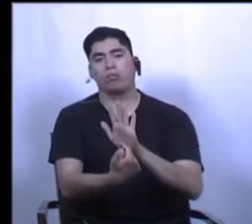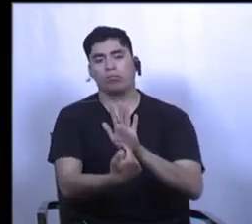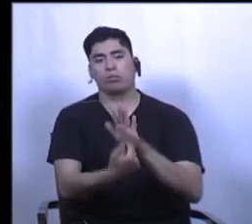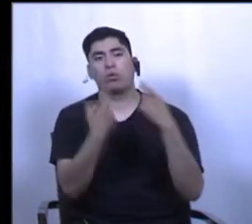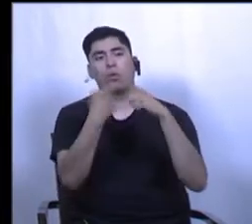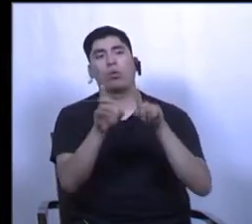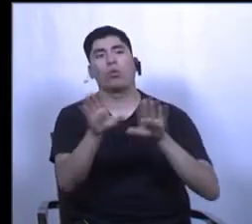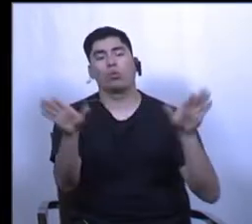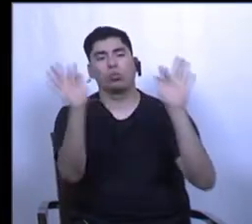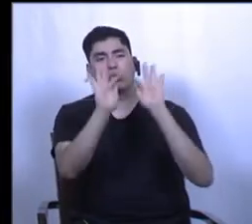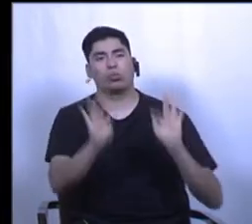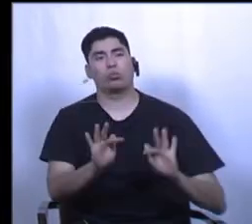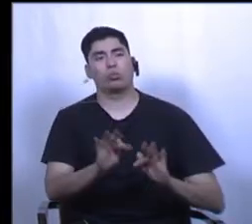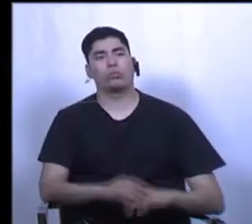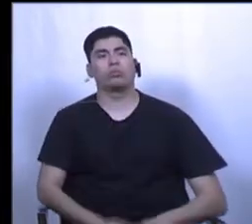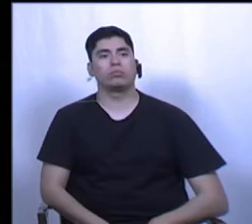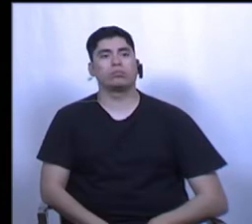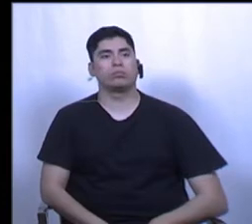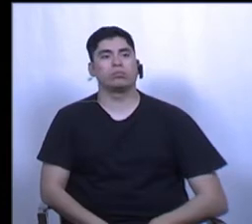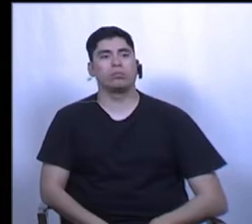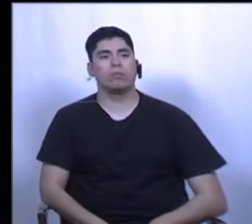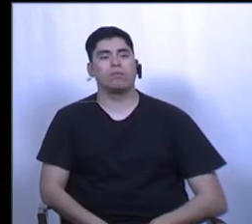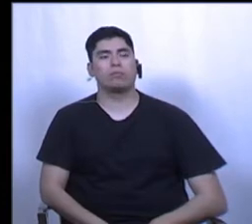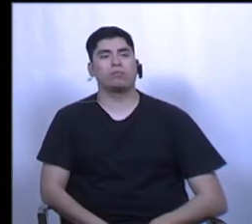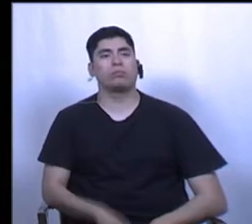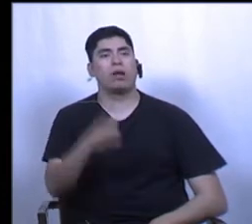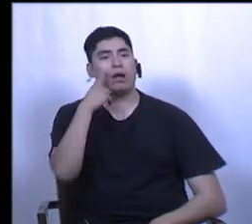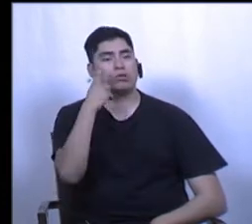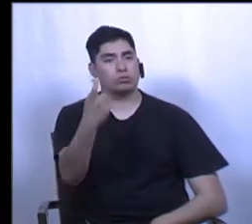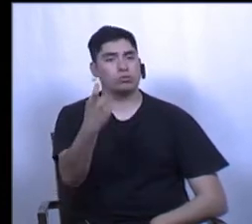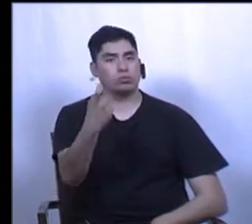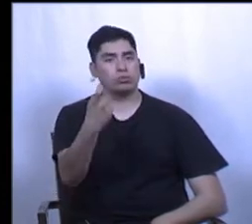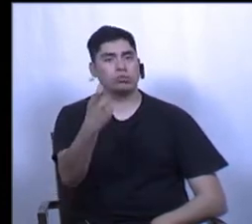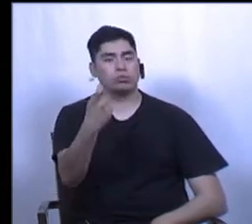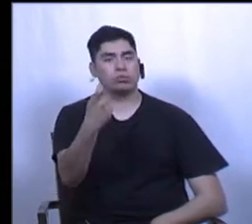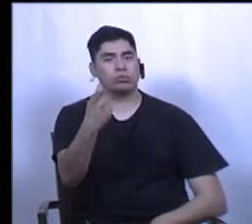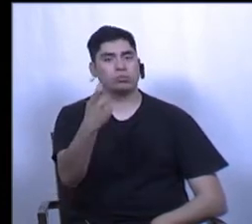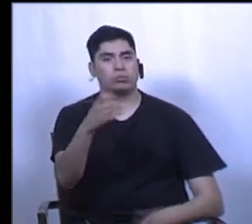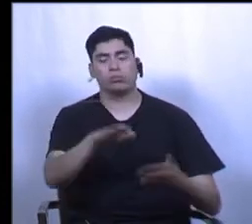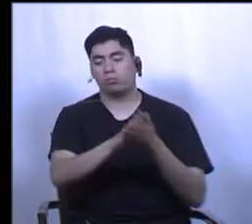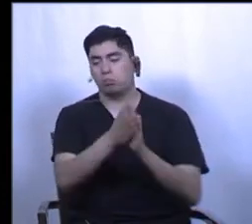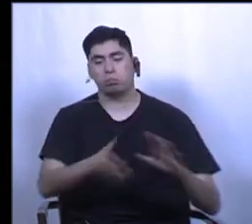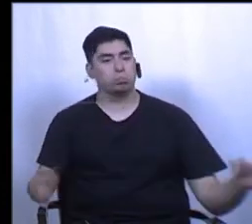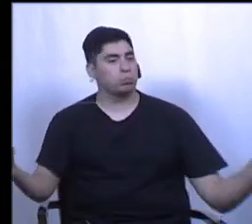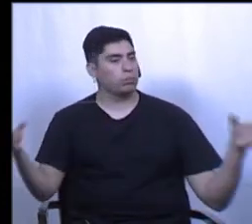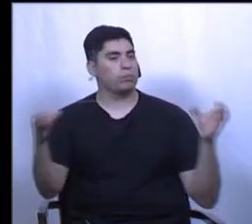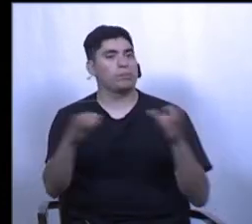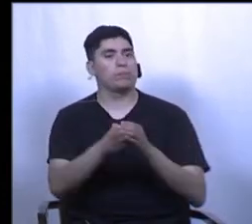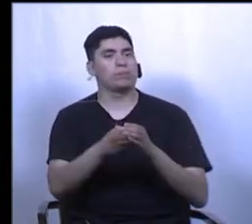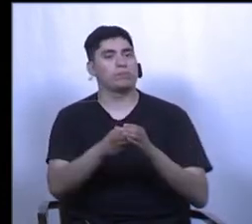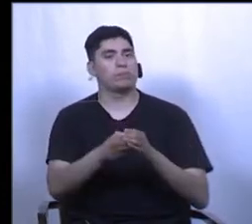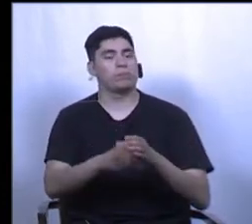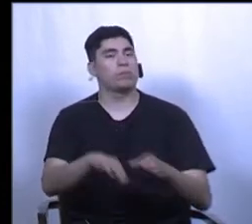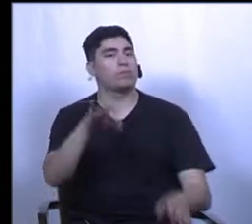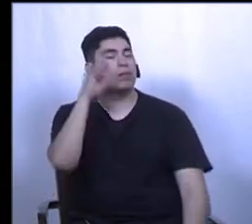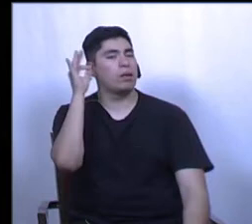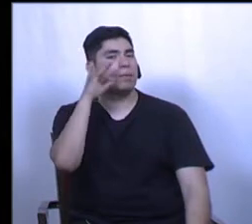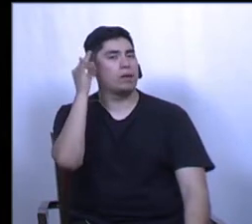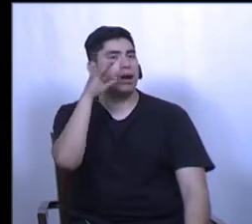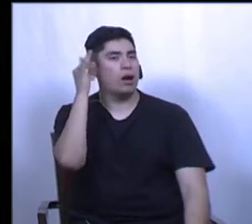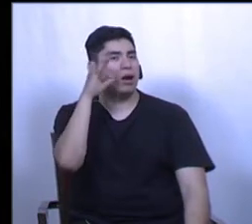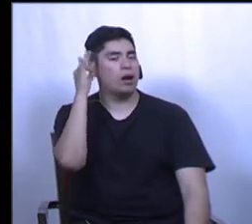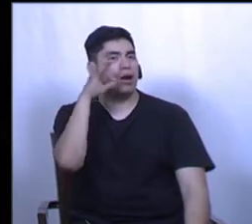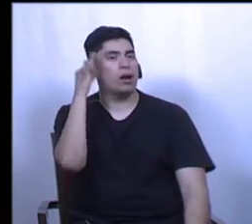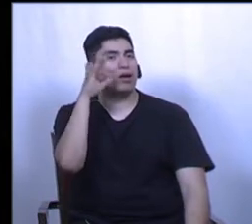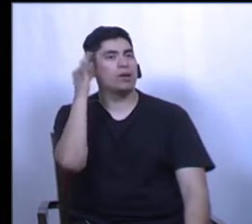mostrarlo. La forma correcta sería la azul y las que están todas juntas sería la amarilla. Y